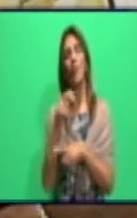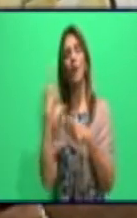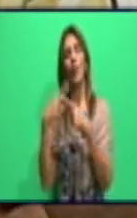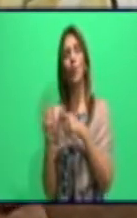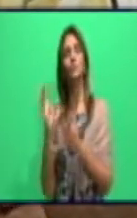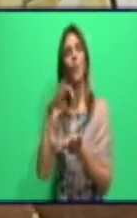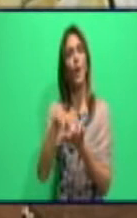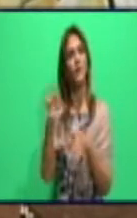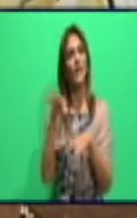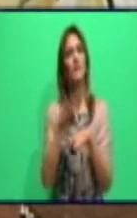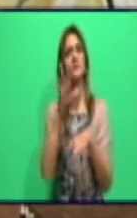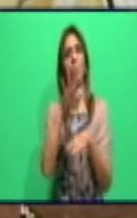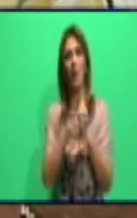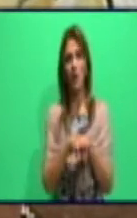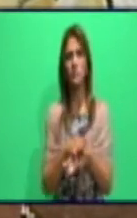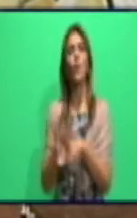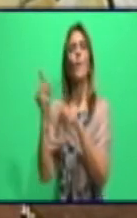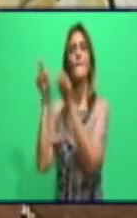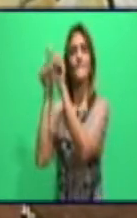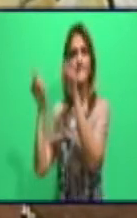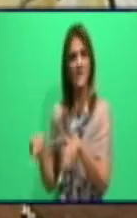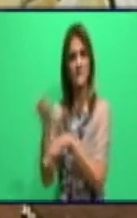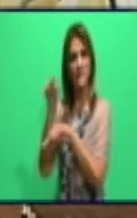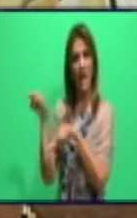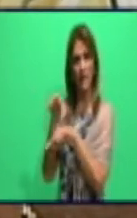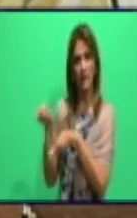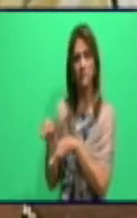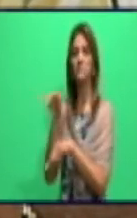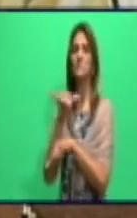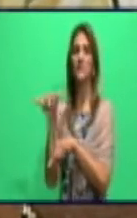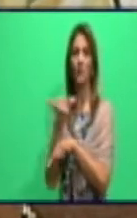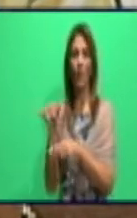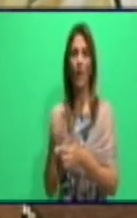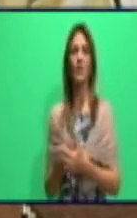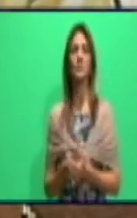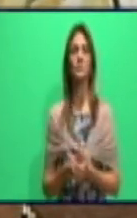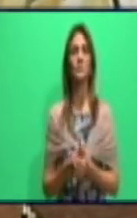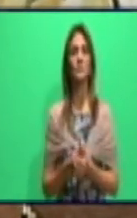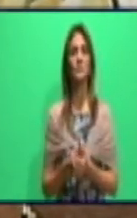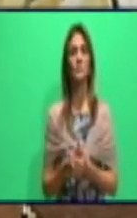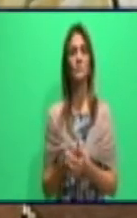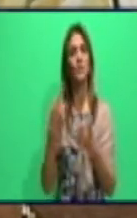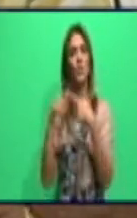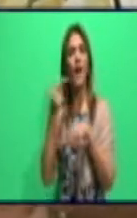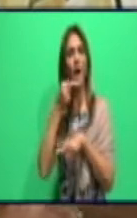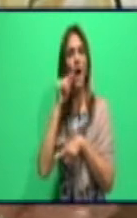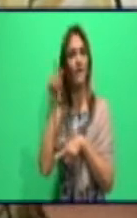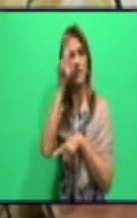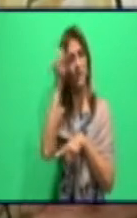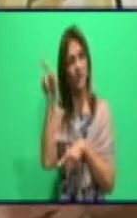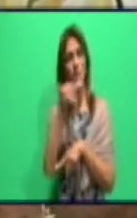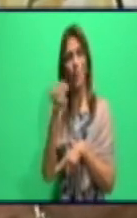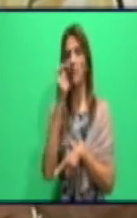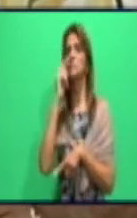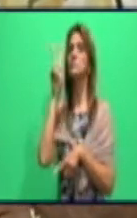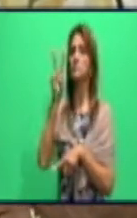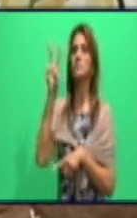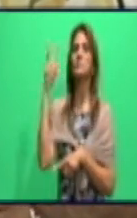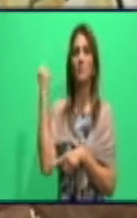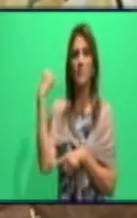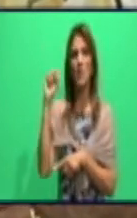desactualizada por varios días y en la cafetería virama en el momento de la impresión se comprobó que se le robaba y un cliente tres